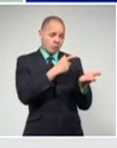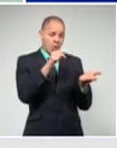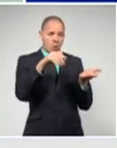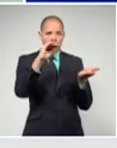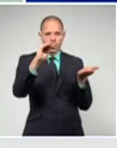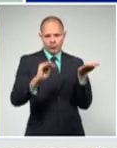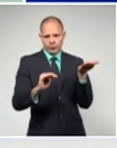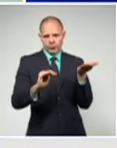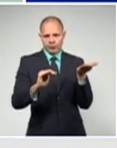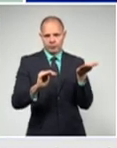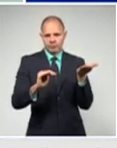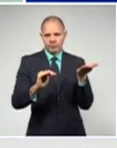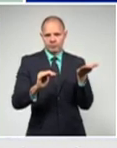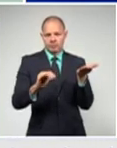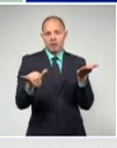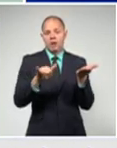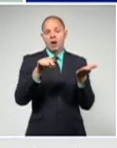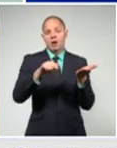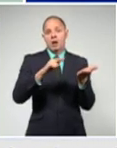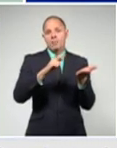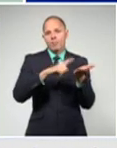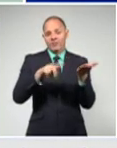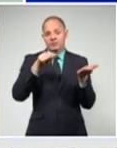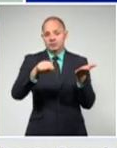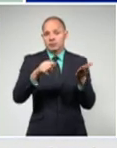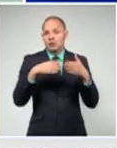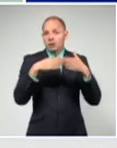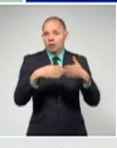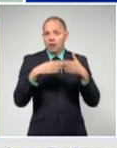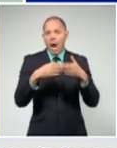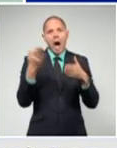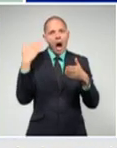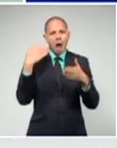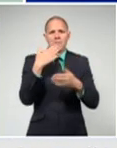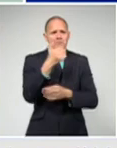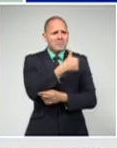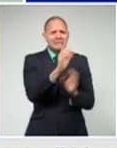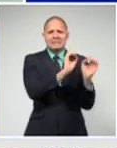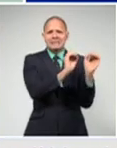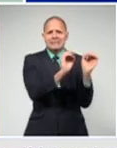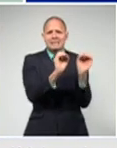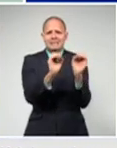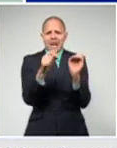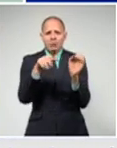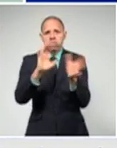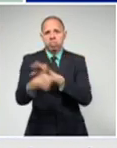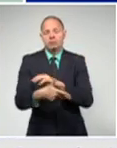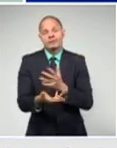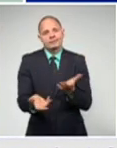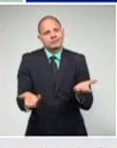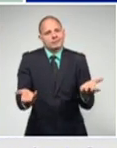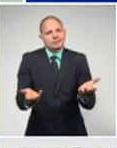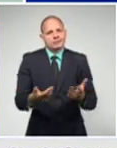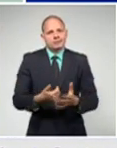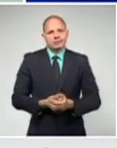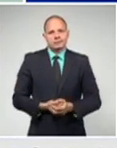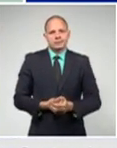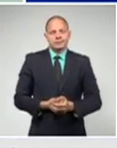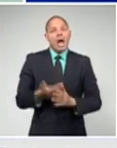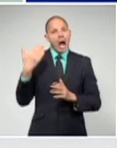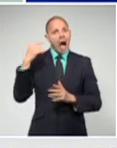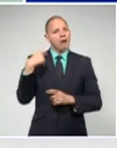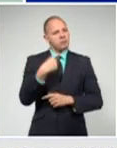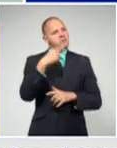una provincia que lamentablemente después de un trabajo muy meritorio por todo el tiempo